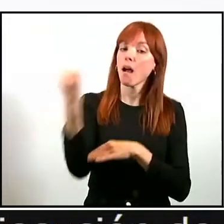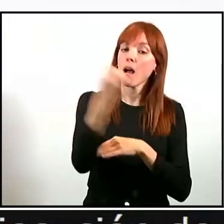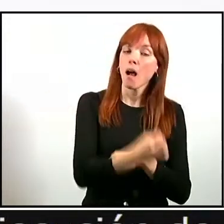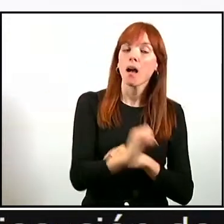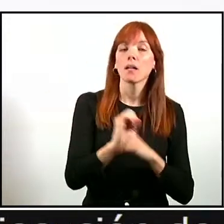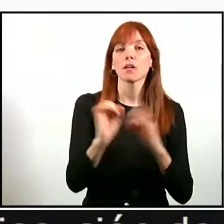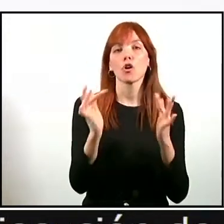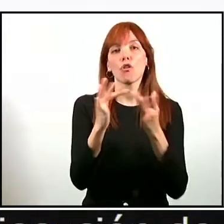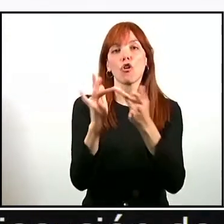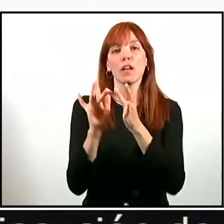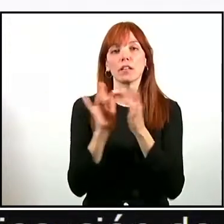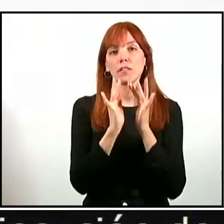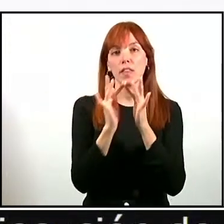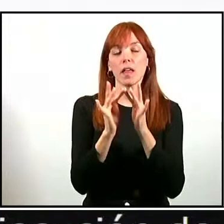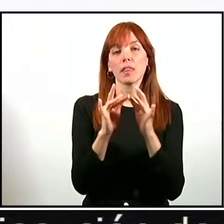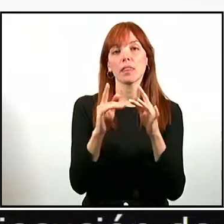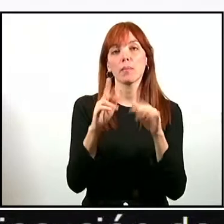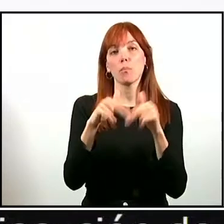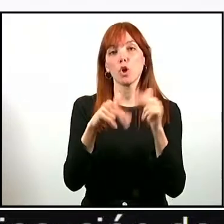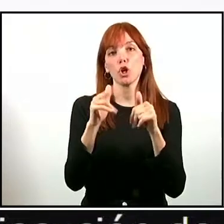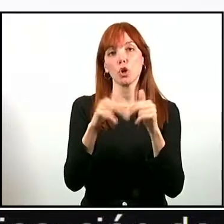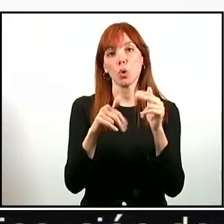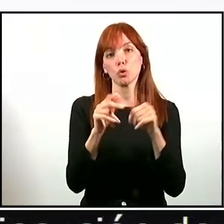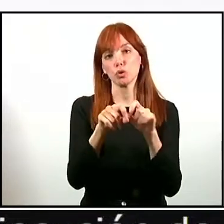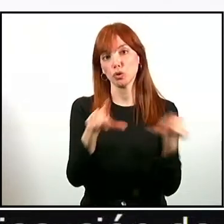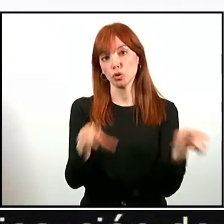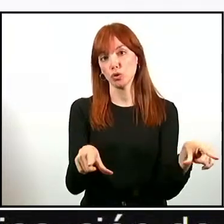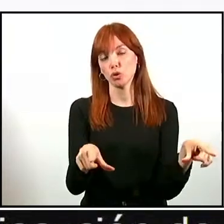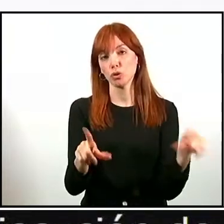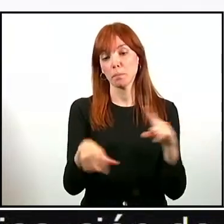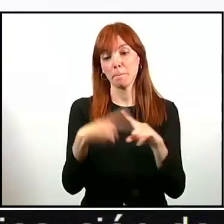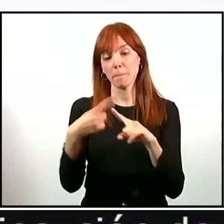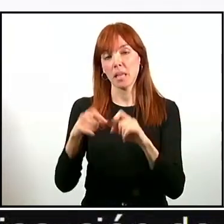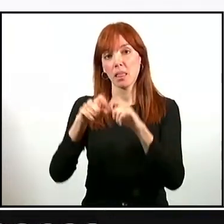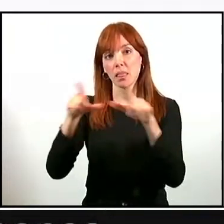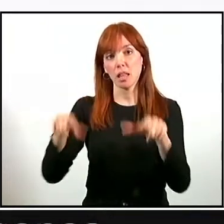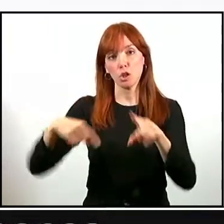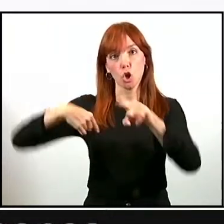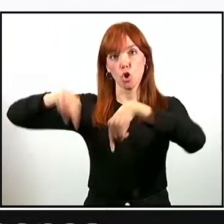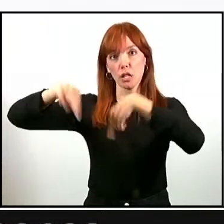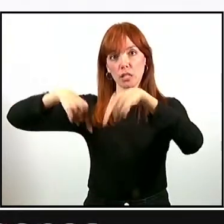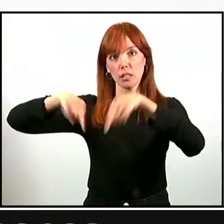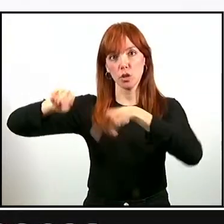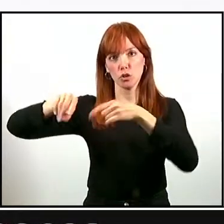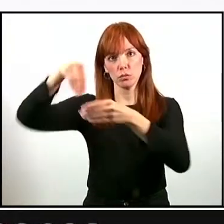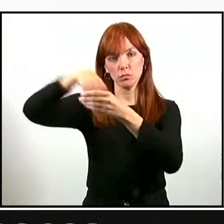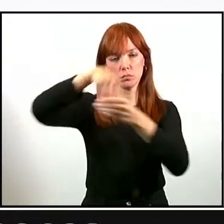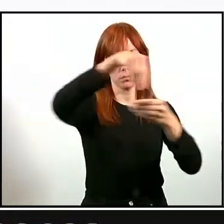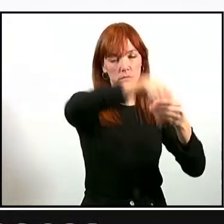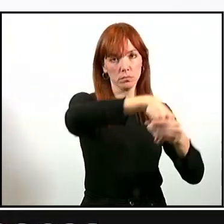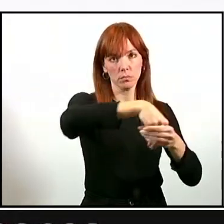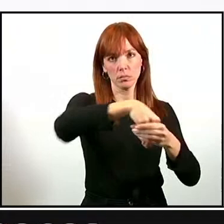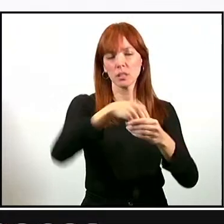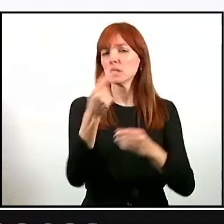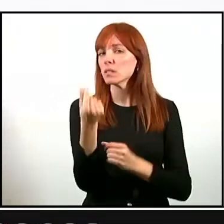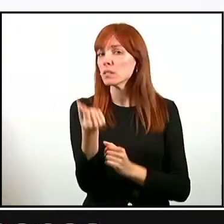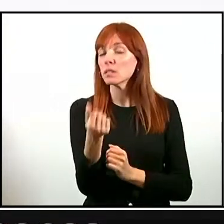conectividad en polígonos industriales y centros logísticos con un presupuesto de